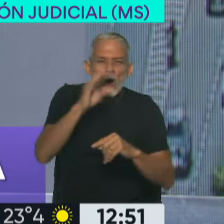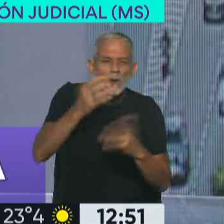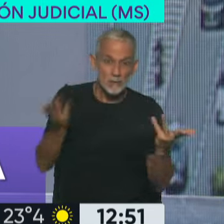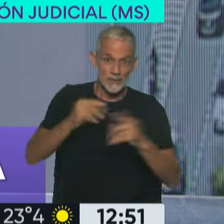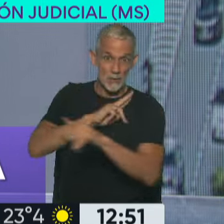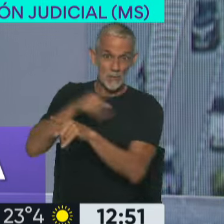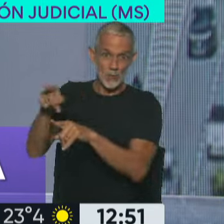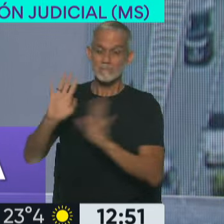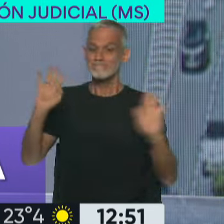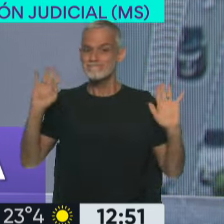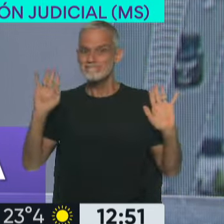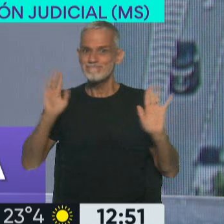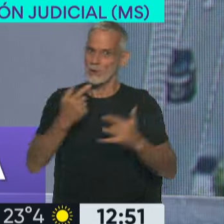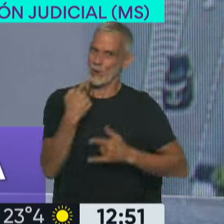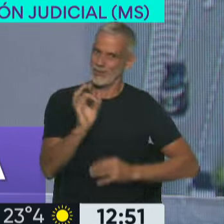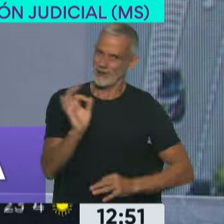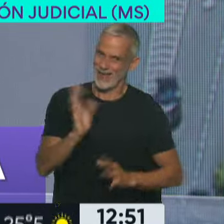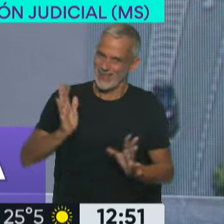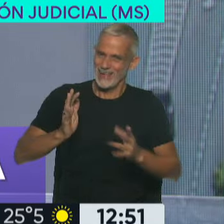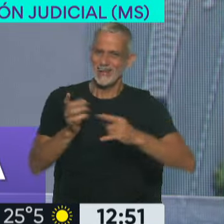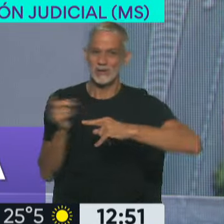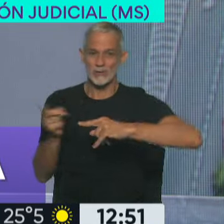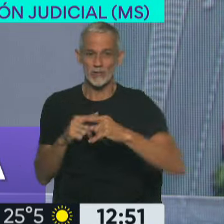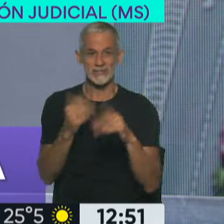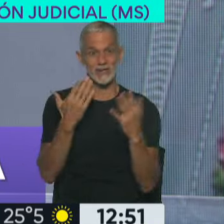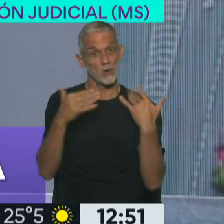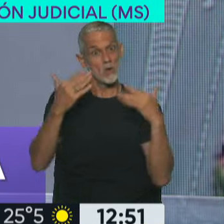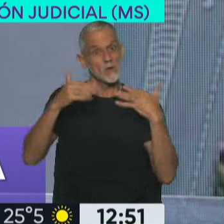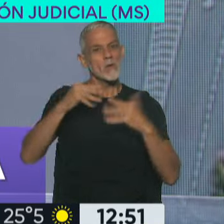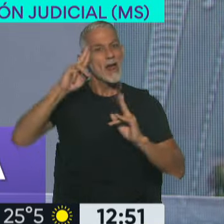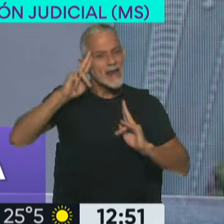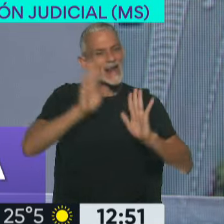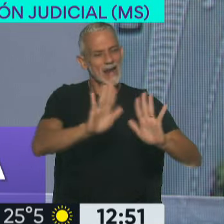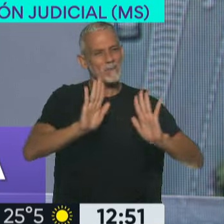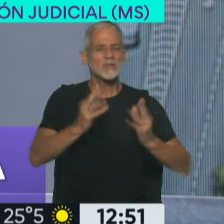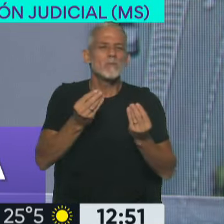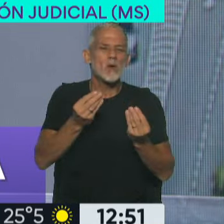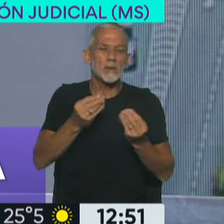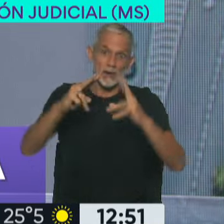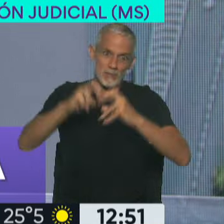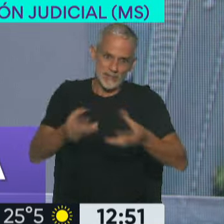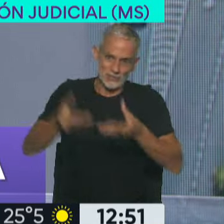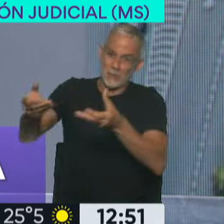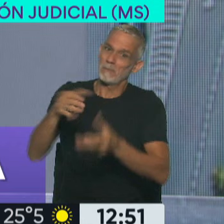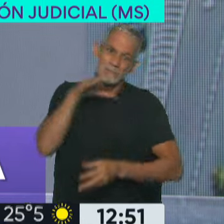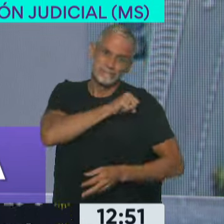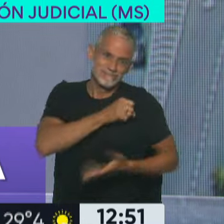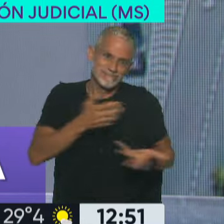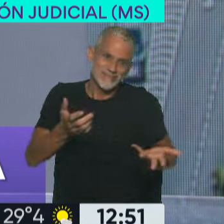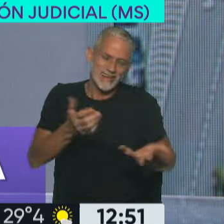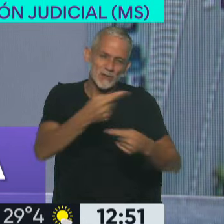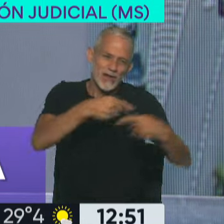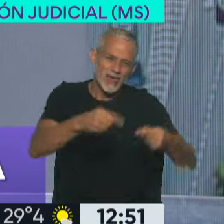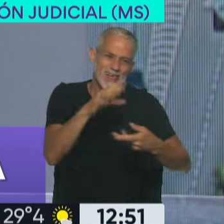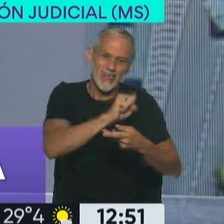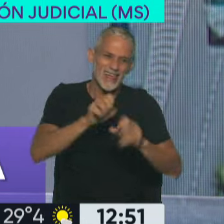ella eludió justamente, con respeto a la investigación, cómo se hacen estas requisas, qué es lo que se secuestró en